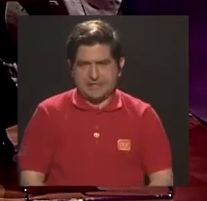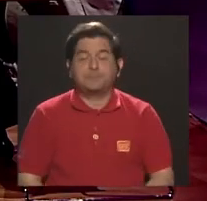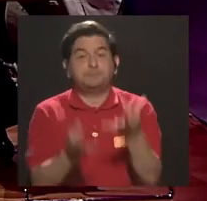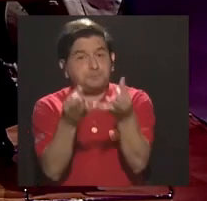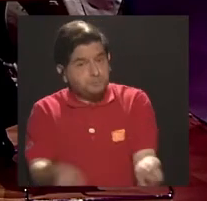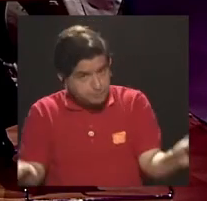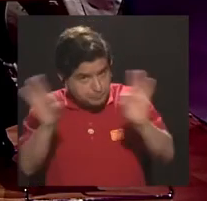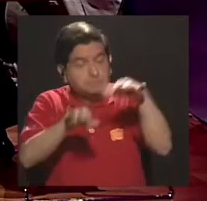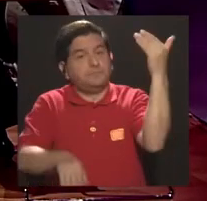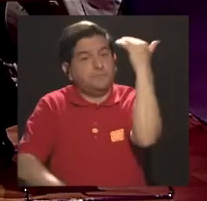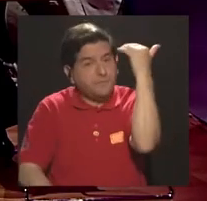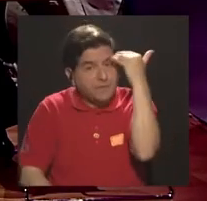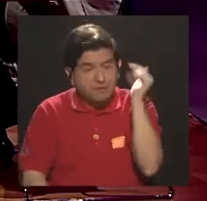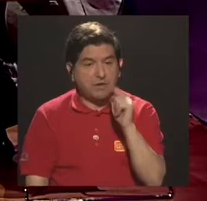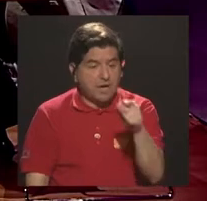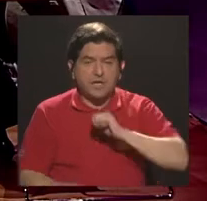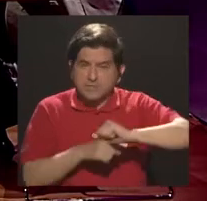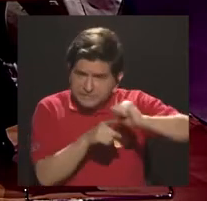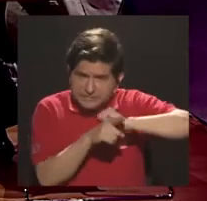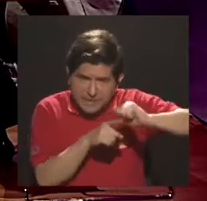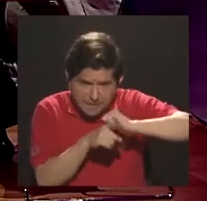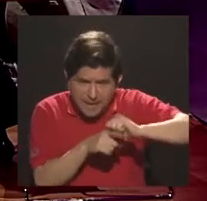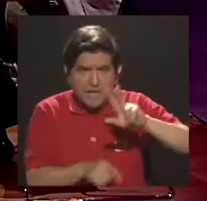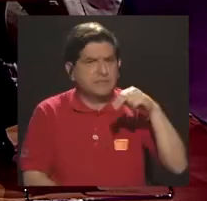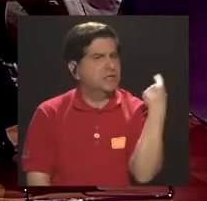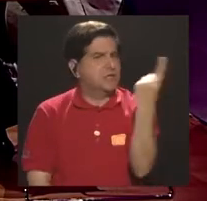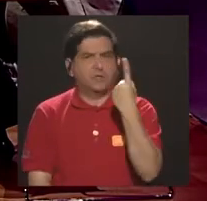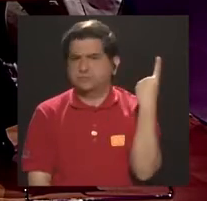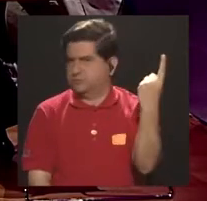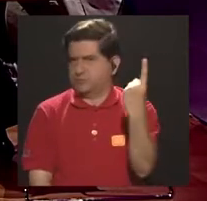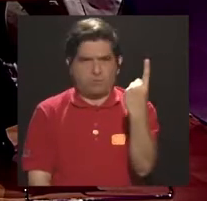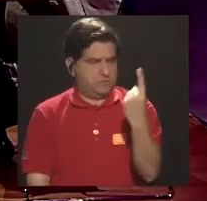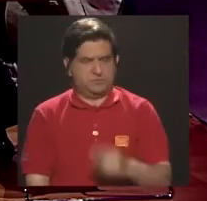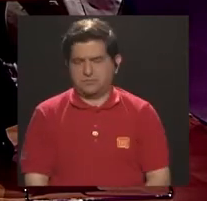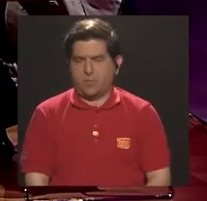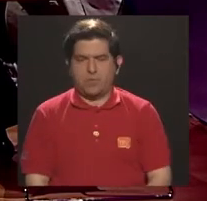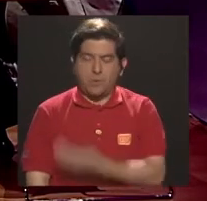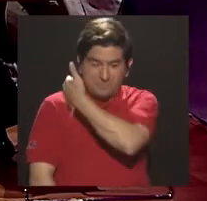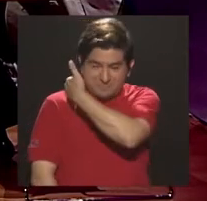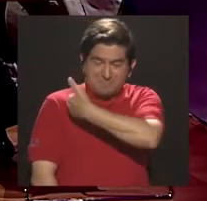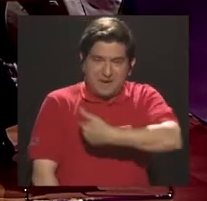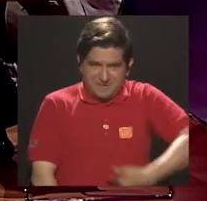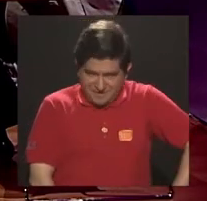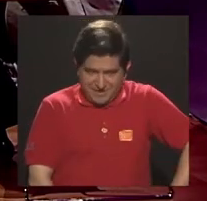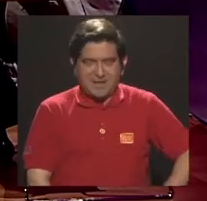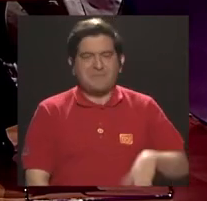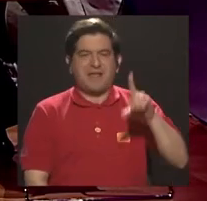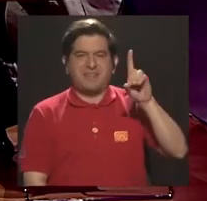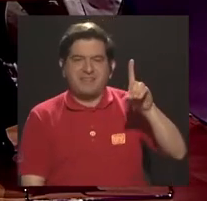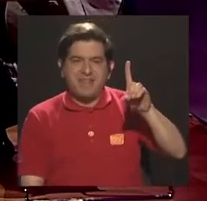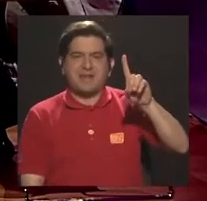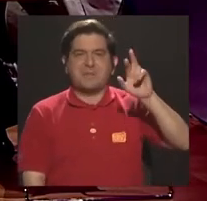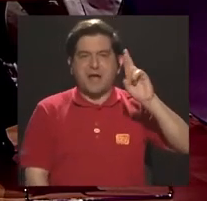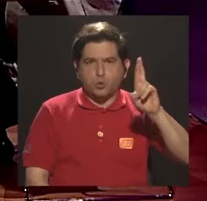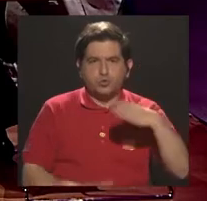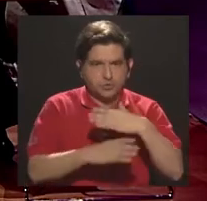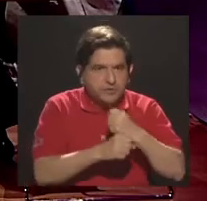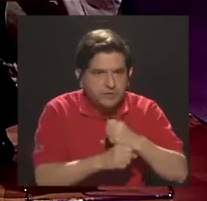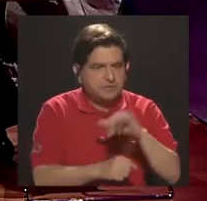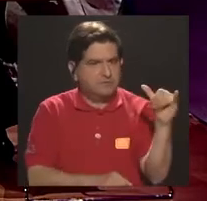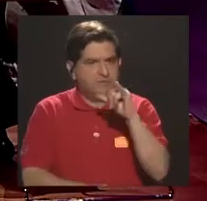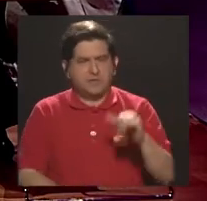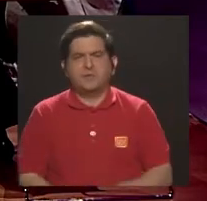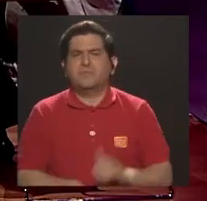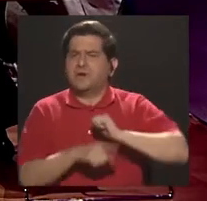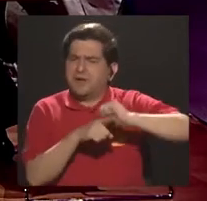saber que esta es una práctica que no solamente ha recurrido la presidenta rousseff sino que también